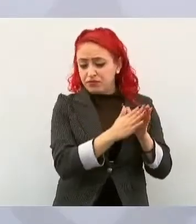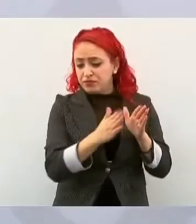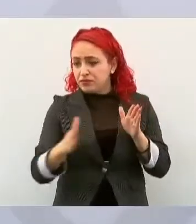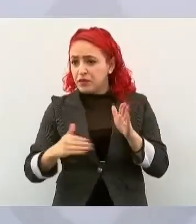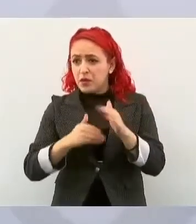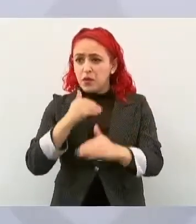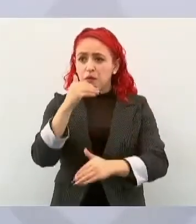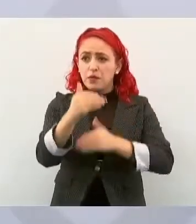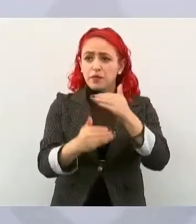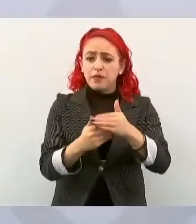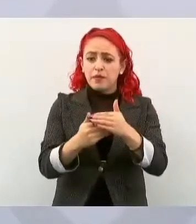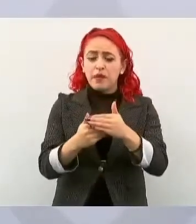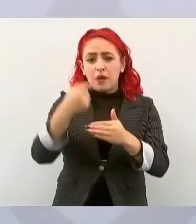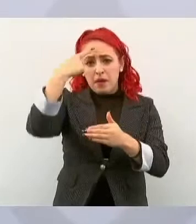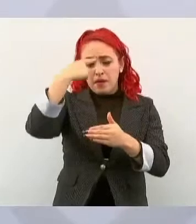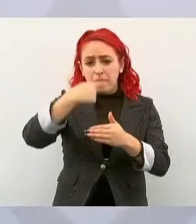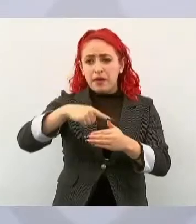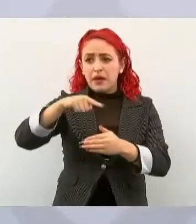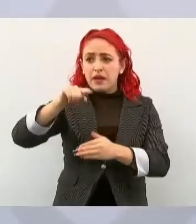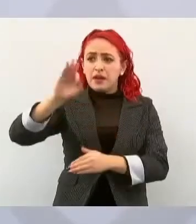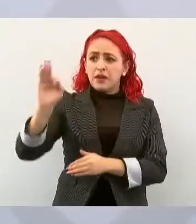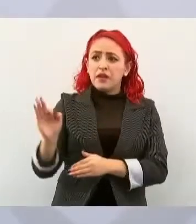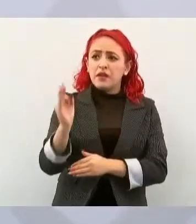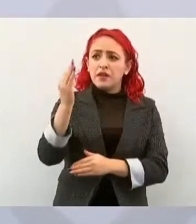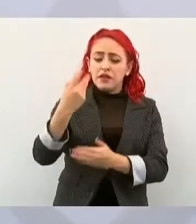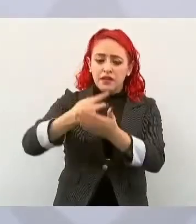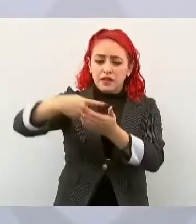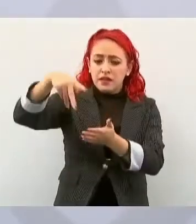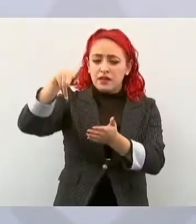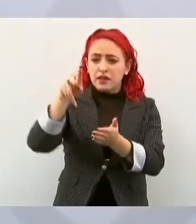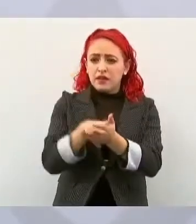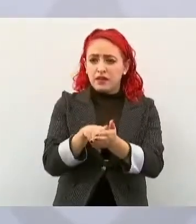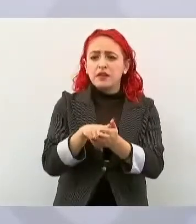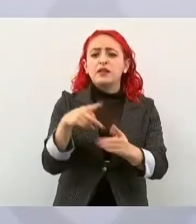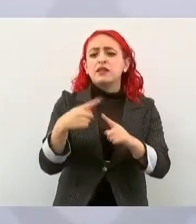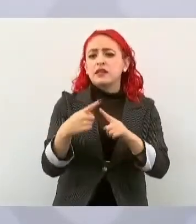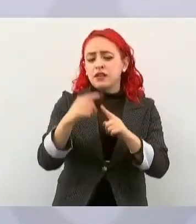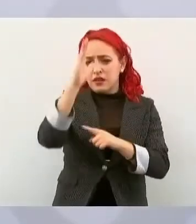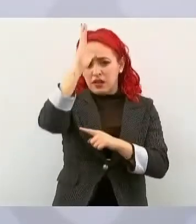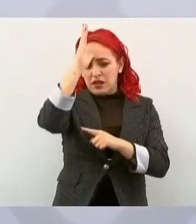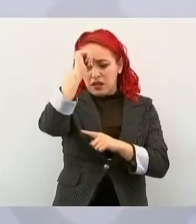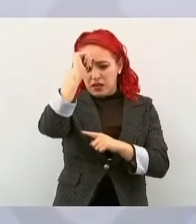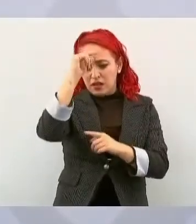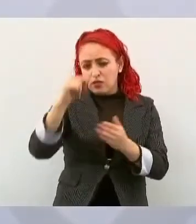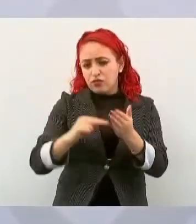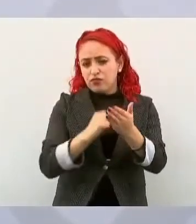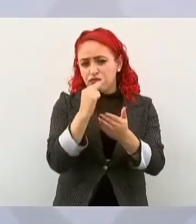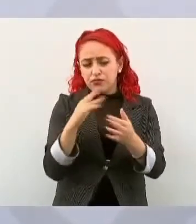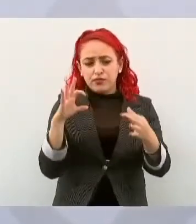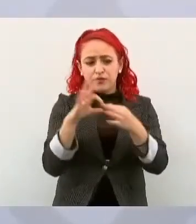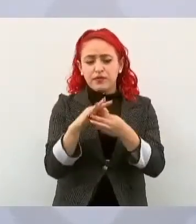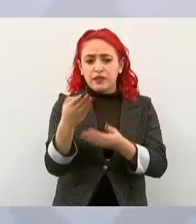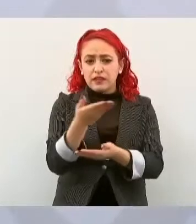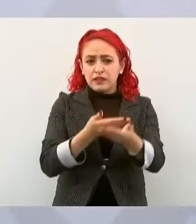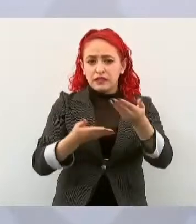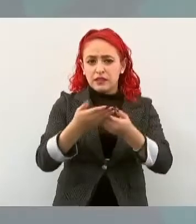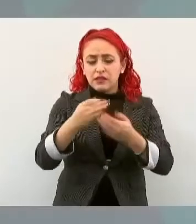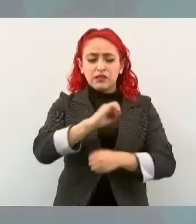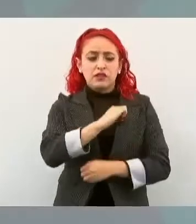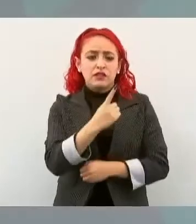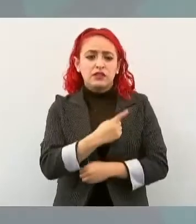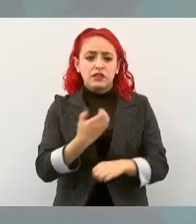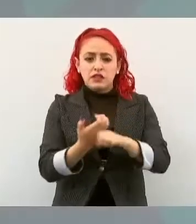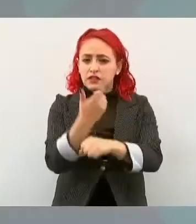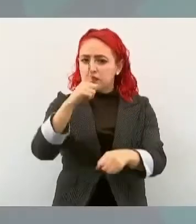el proceso de federalización con la firma de convenios con los servicios de salud estatales,